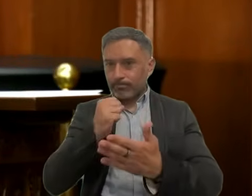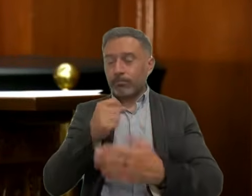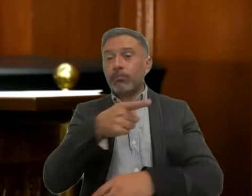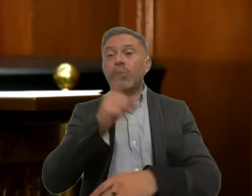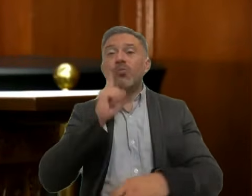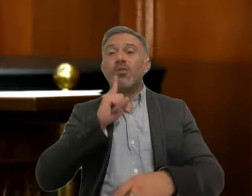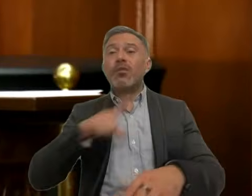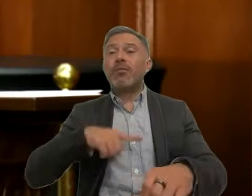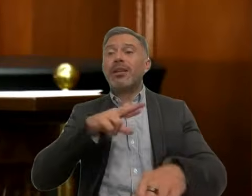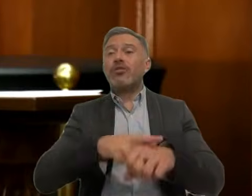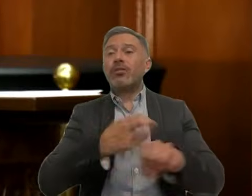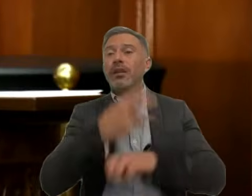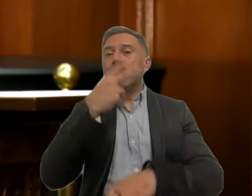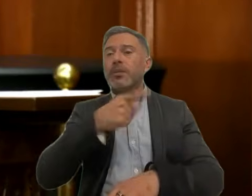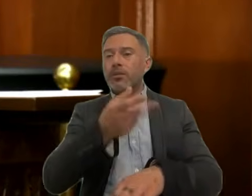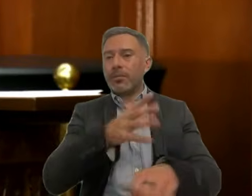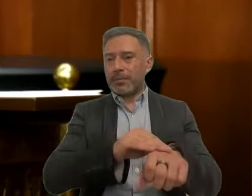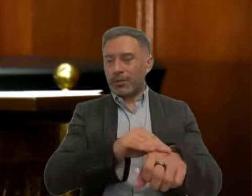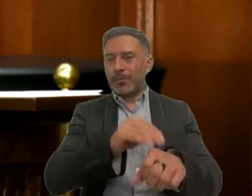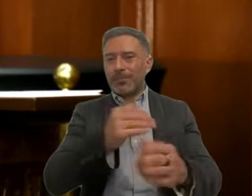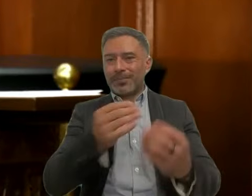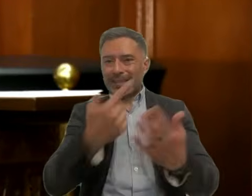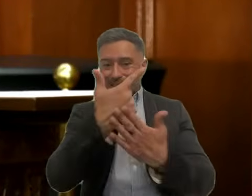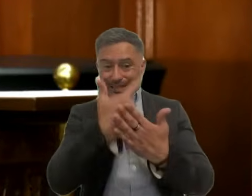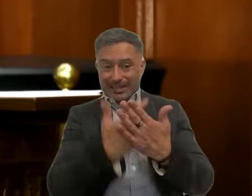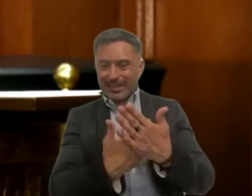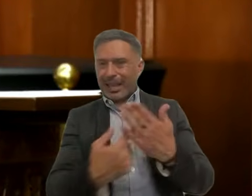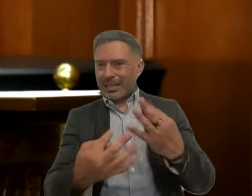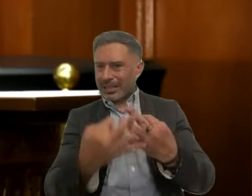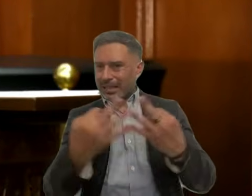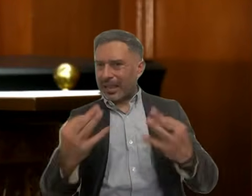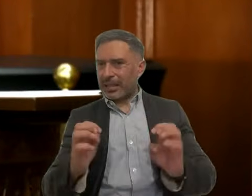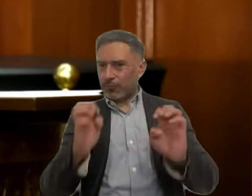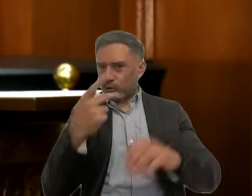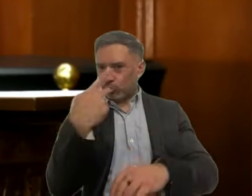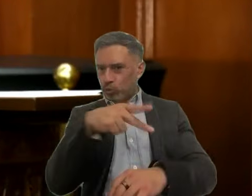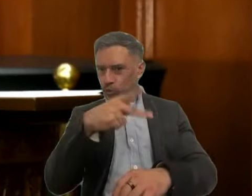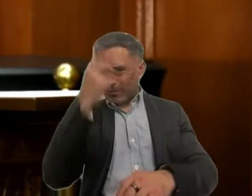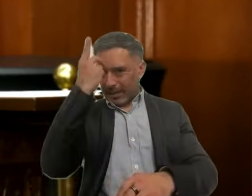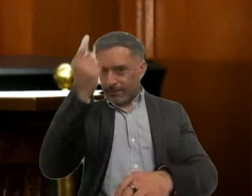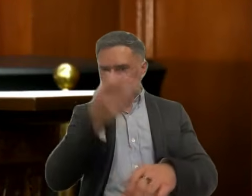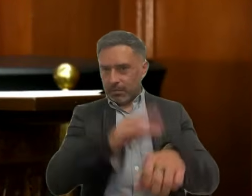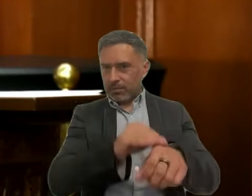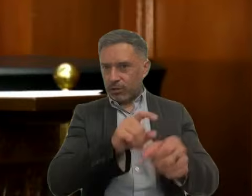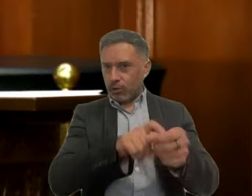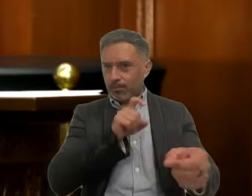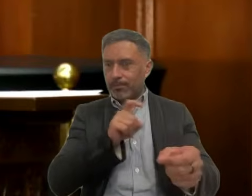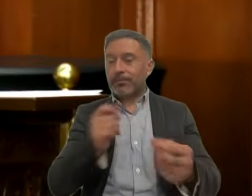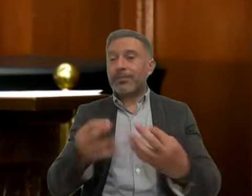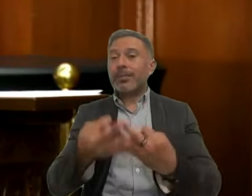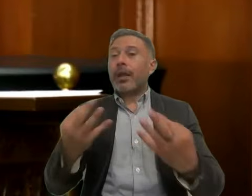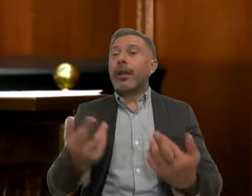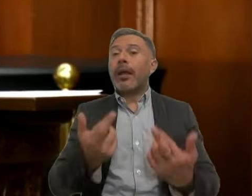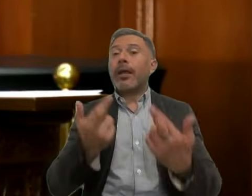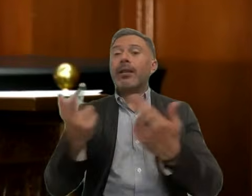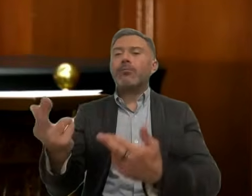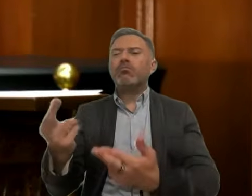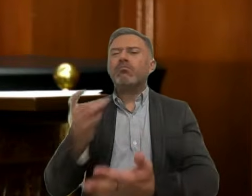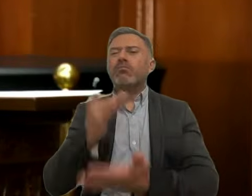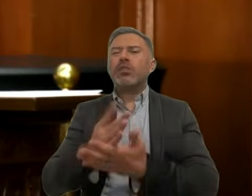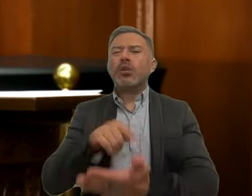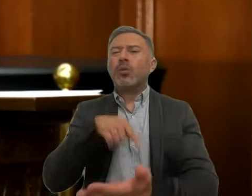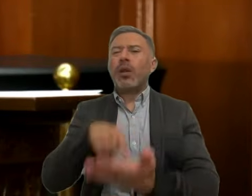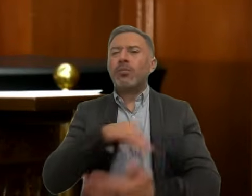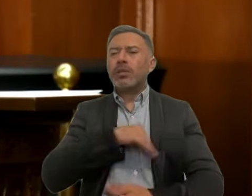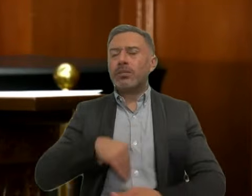a desincorporar del patrimonio del Gobierno del Estado un inmueble ubicado en el municipio de Ixtapaluca, Estado